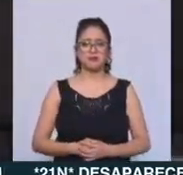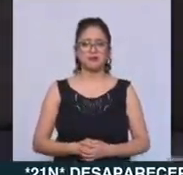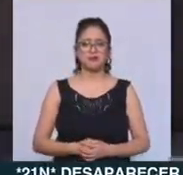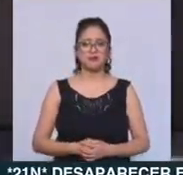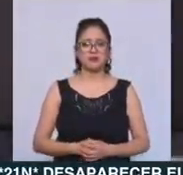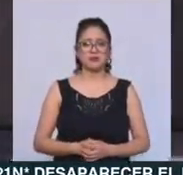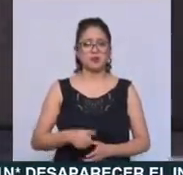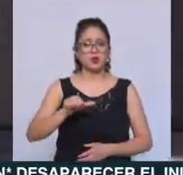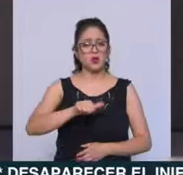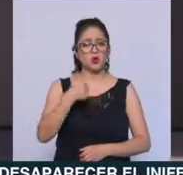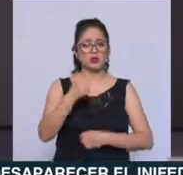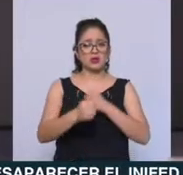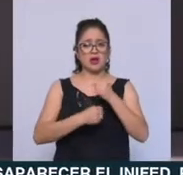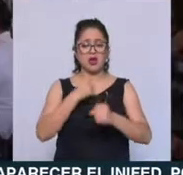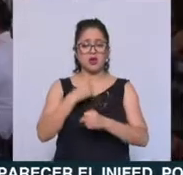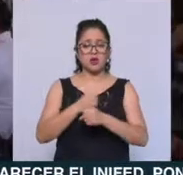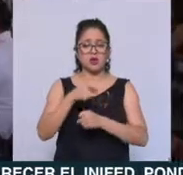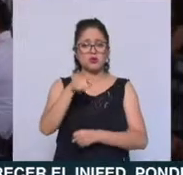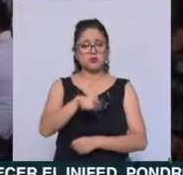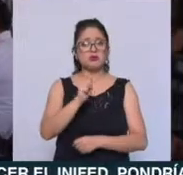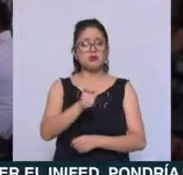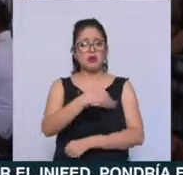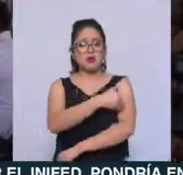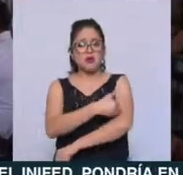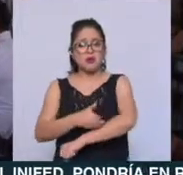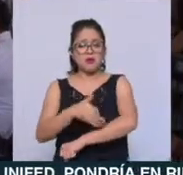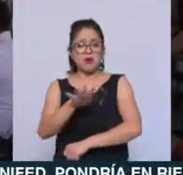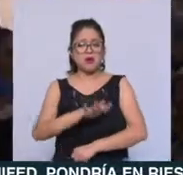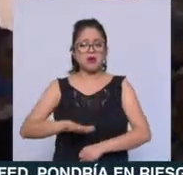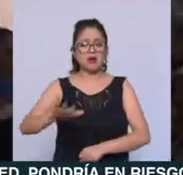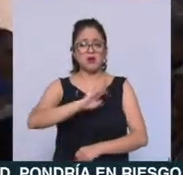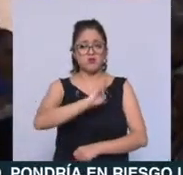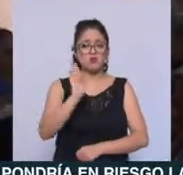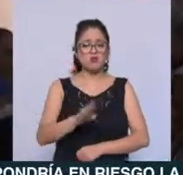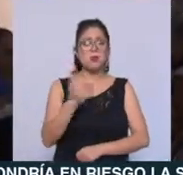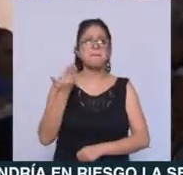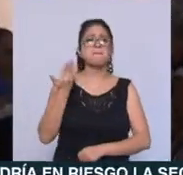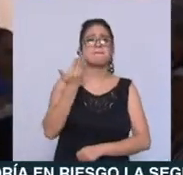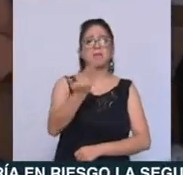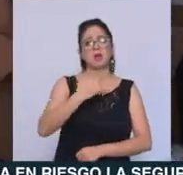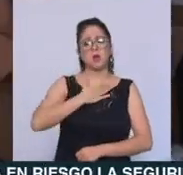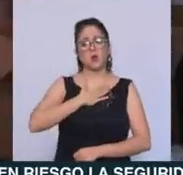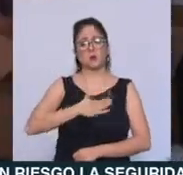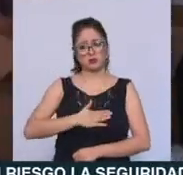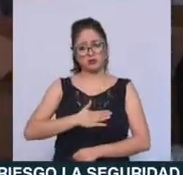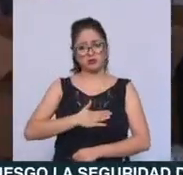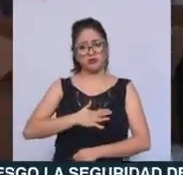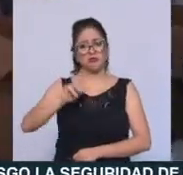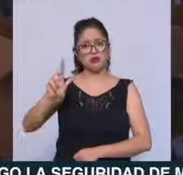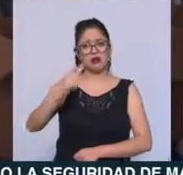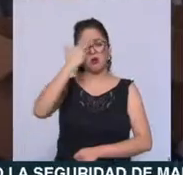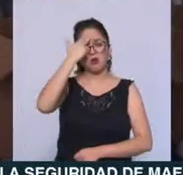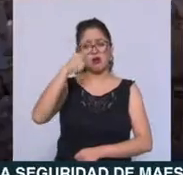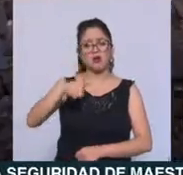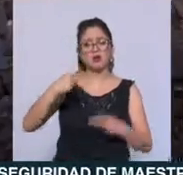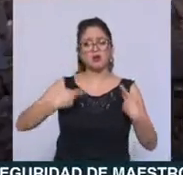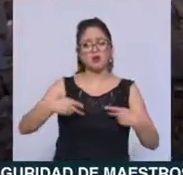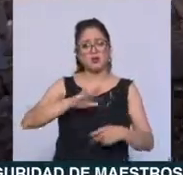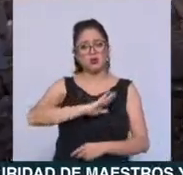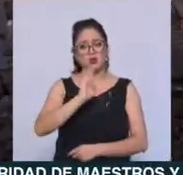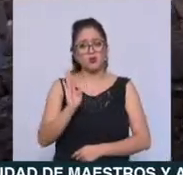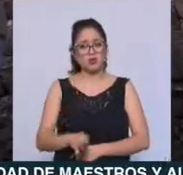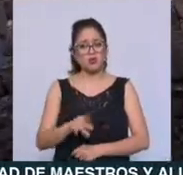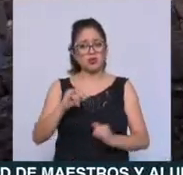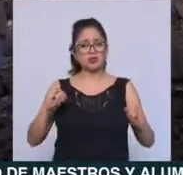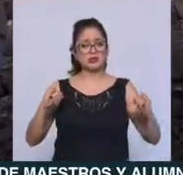A 11 años de los hechos, las familias de los fallecidos siguen clamando justicia y recordando a las víctimas. El